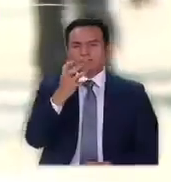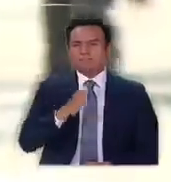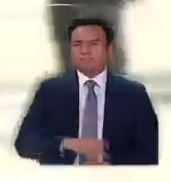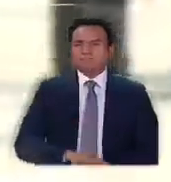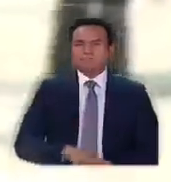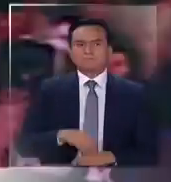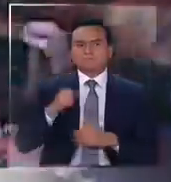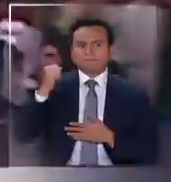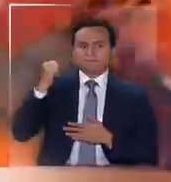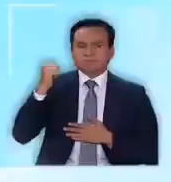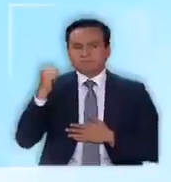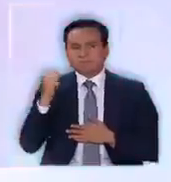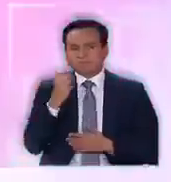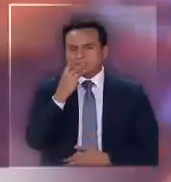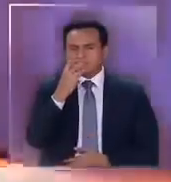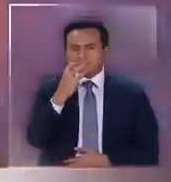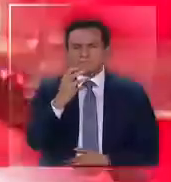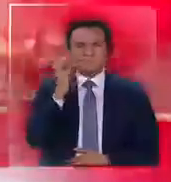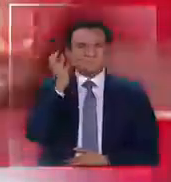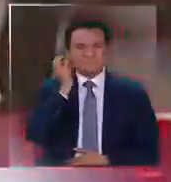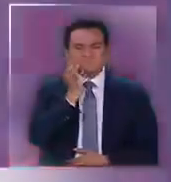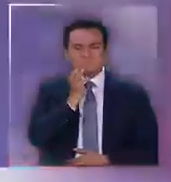Que bailaba espectacular.